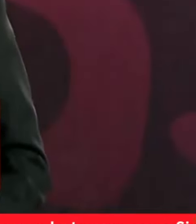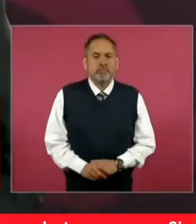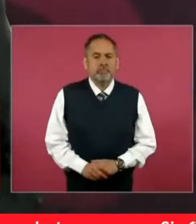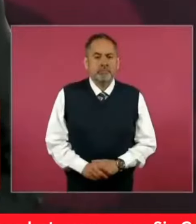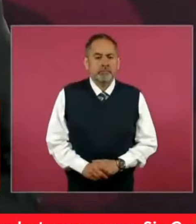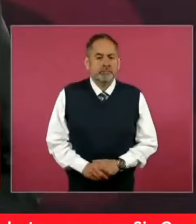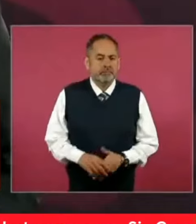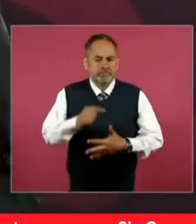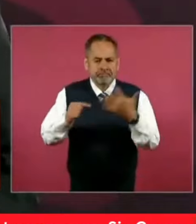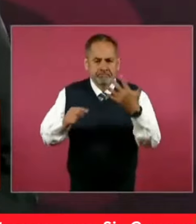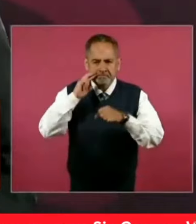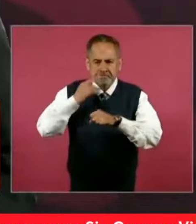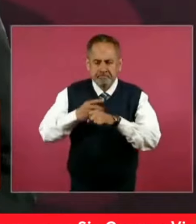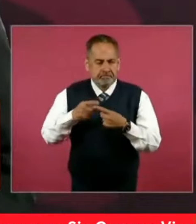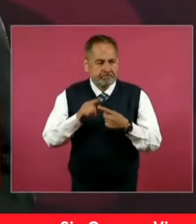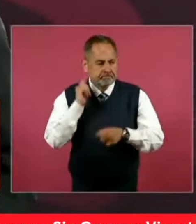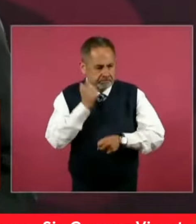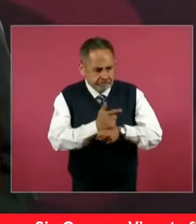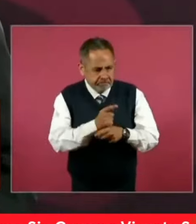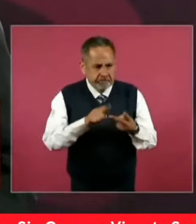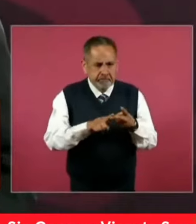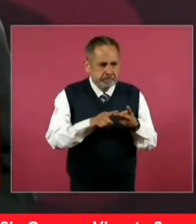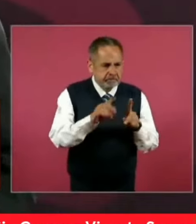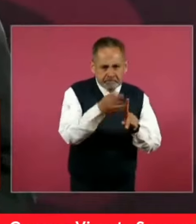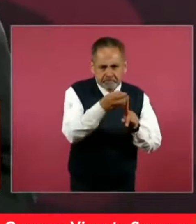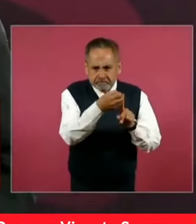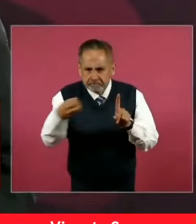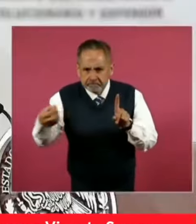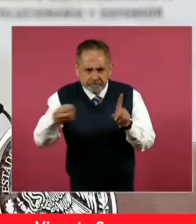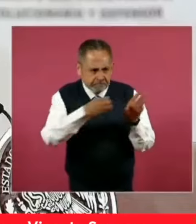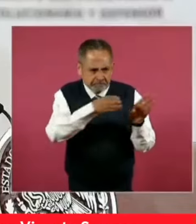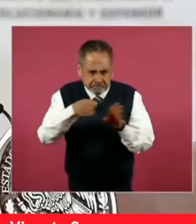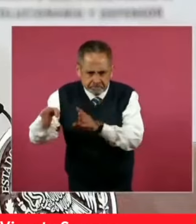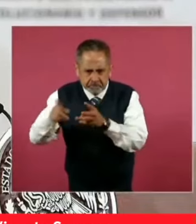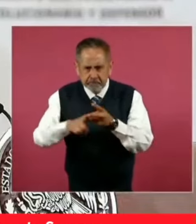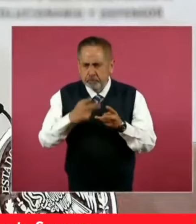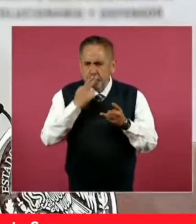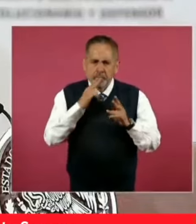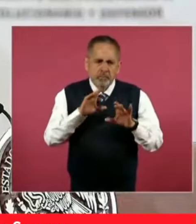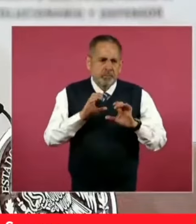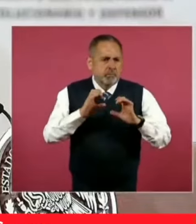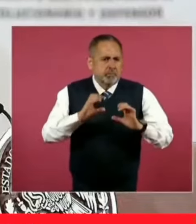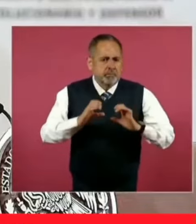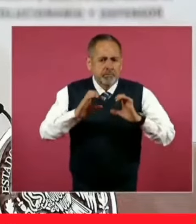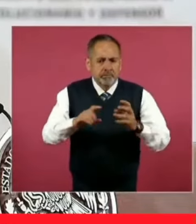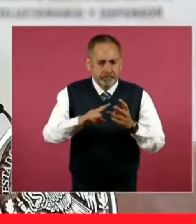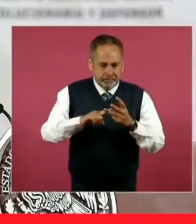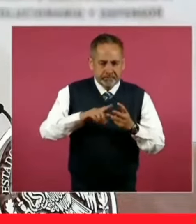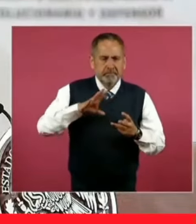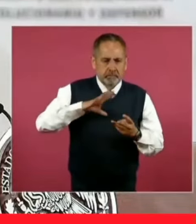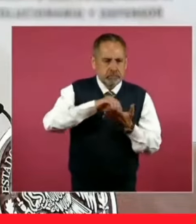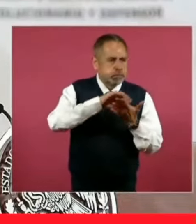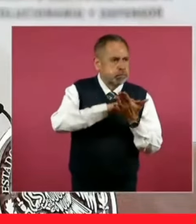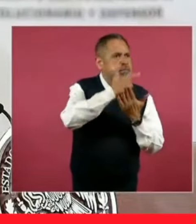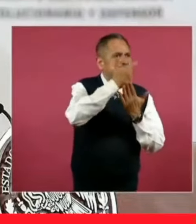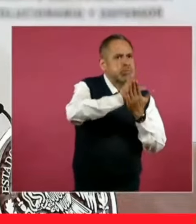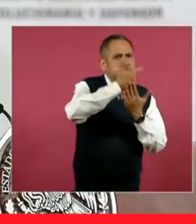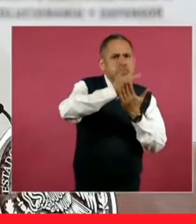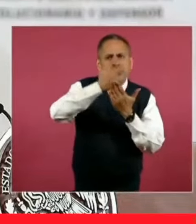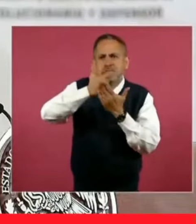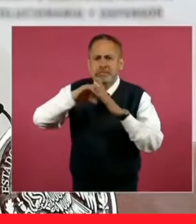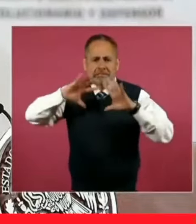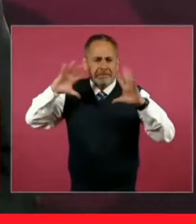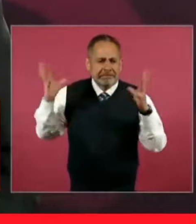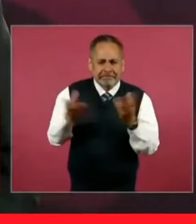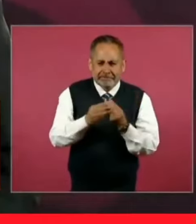identificación, organización y conservación del acervo, que nos han permitido realizar un inventario detallado que brinda